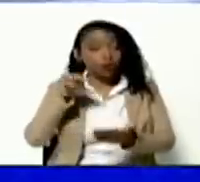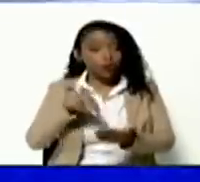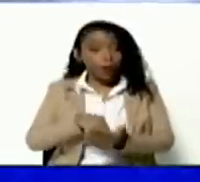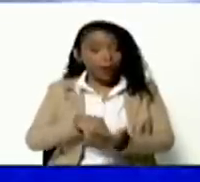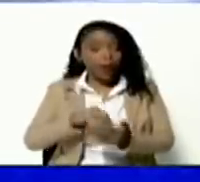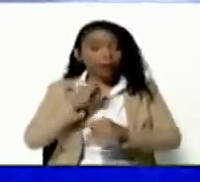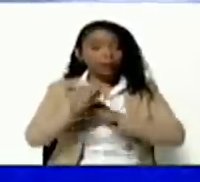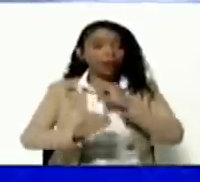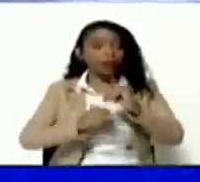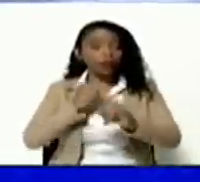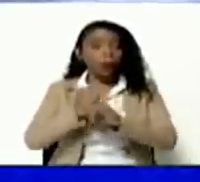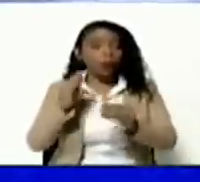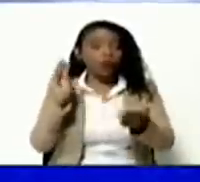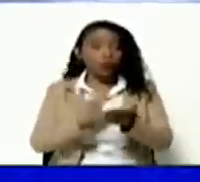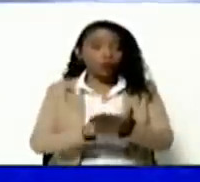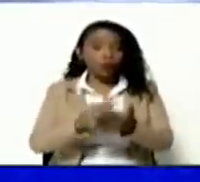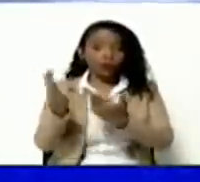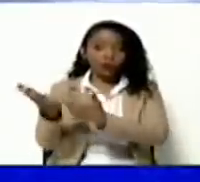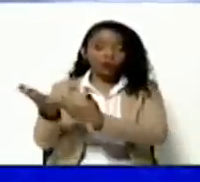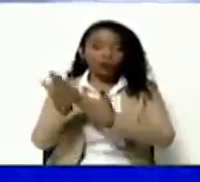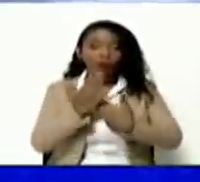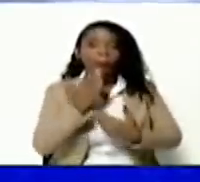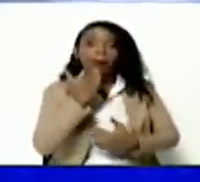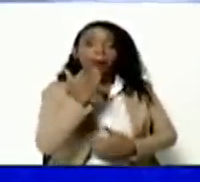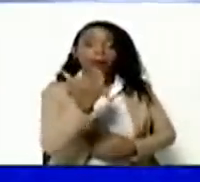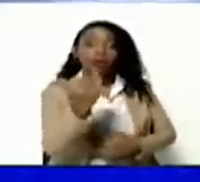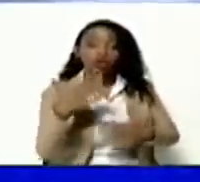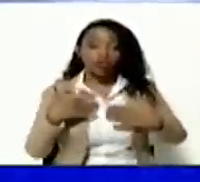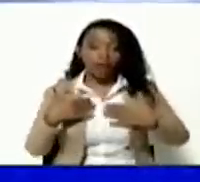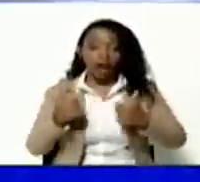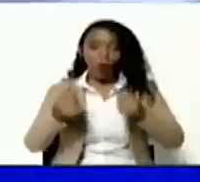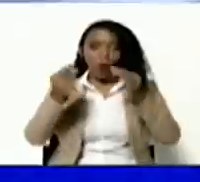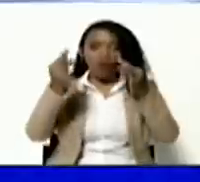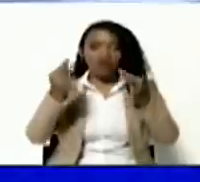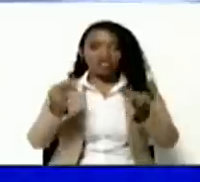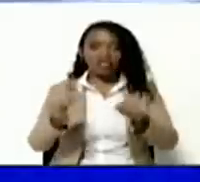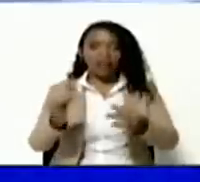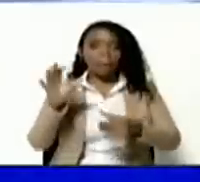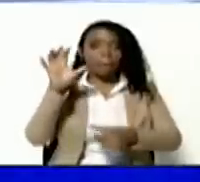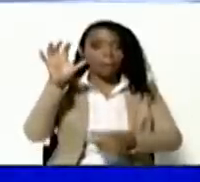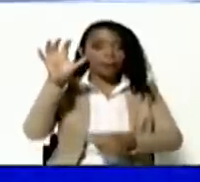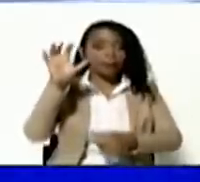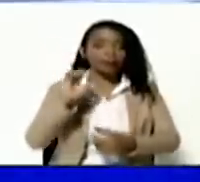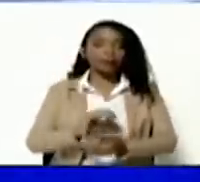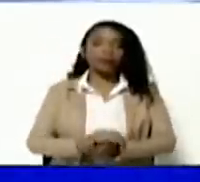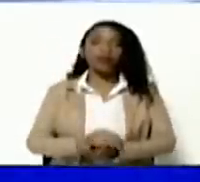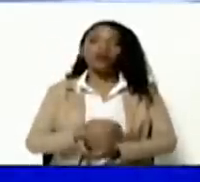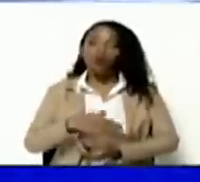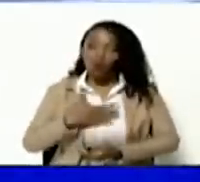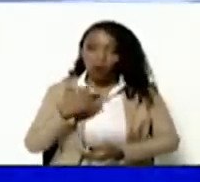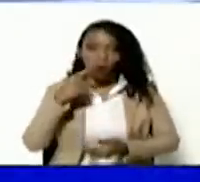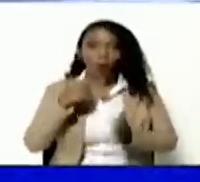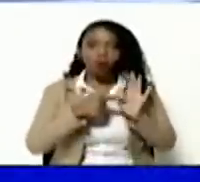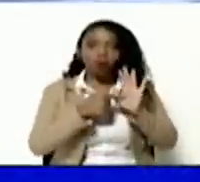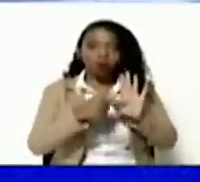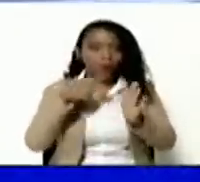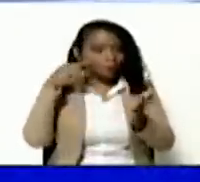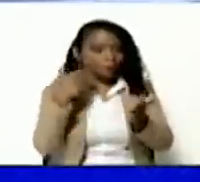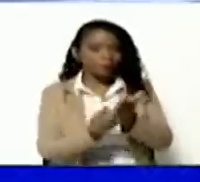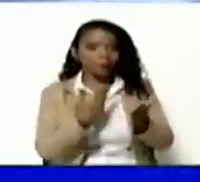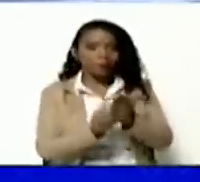internacional habiendo recibido el permiso sanitario oficial del país puedo presentar